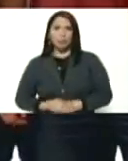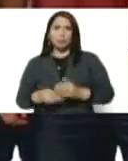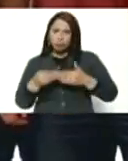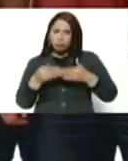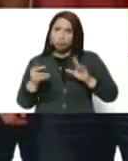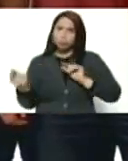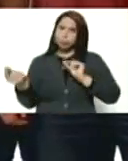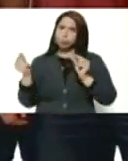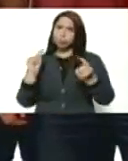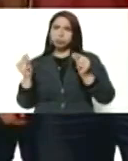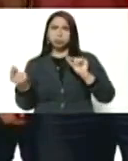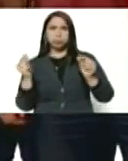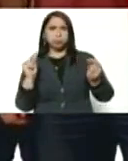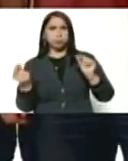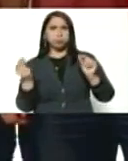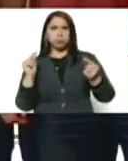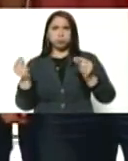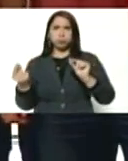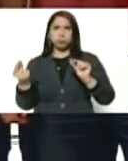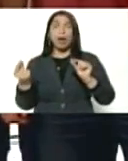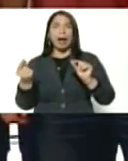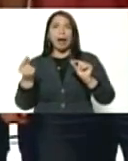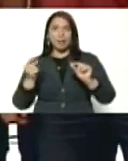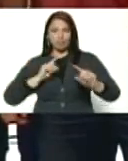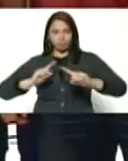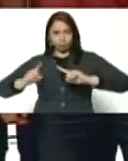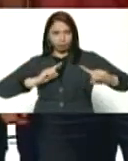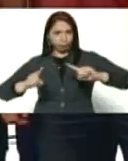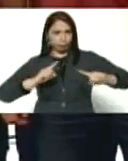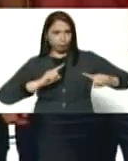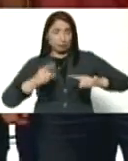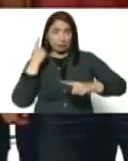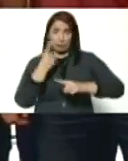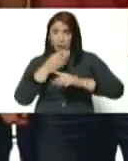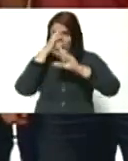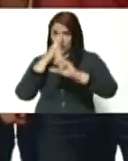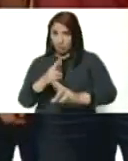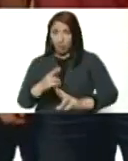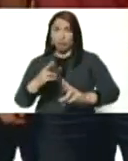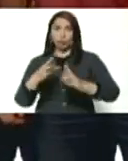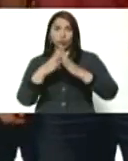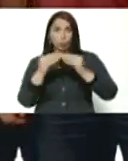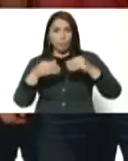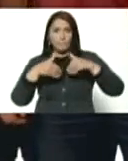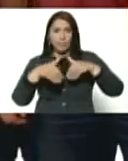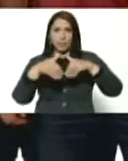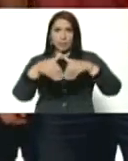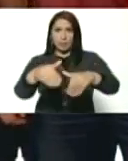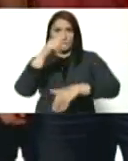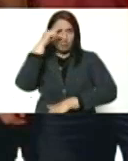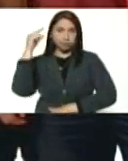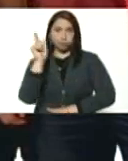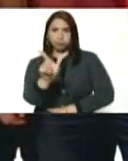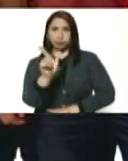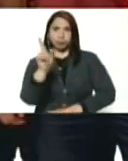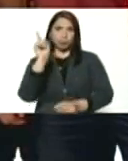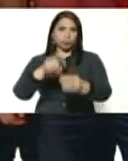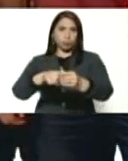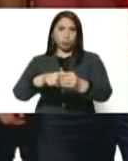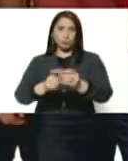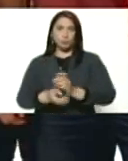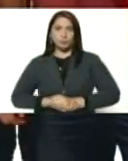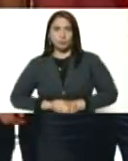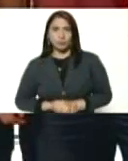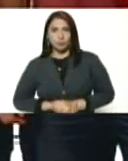una discusión, y se den las instrucciones que debemos cumplir los militantes y las militantes del Partido Socialista Unido